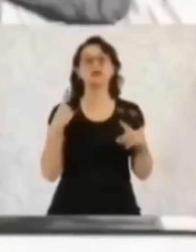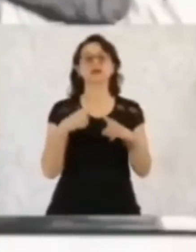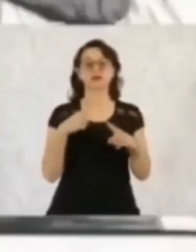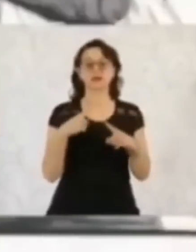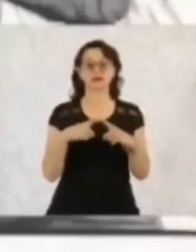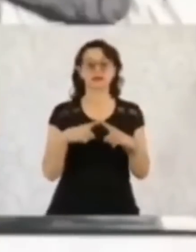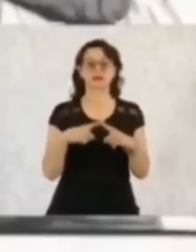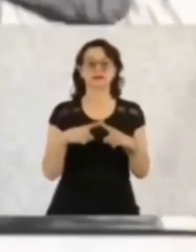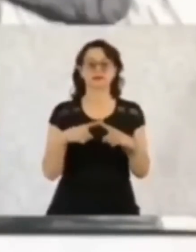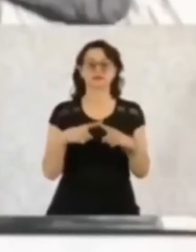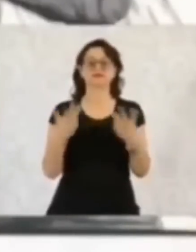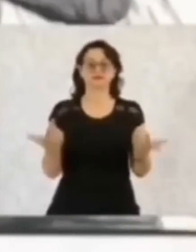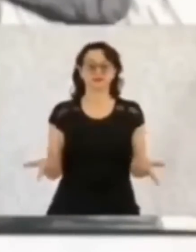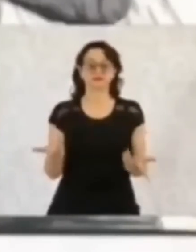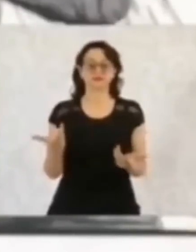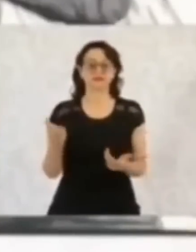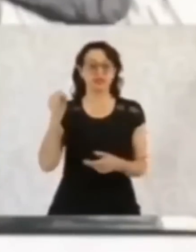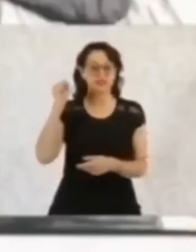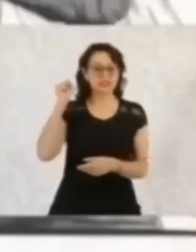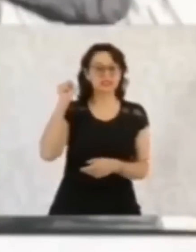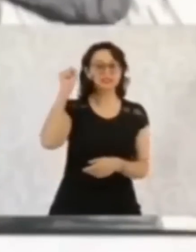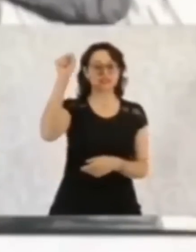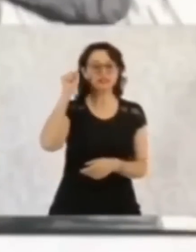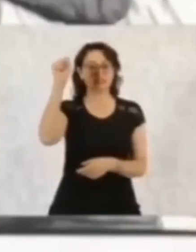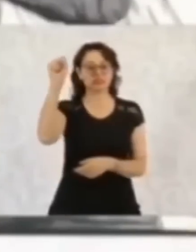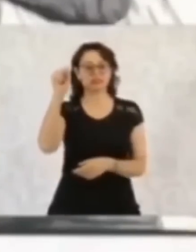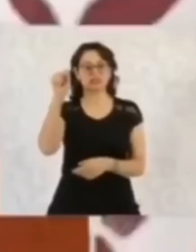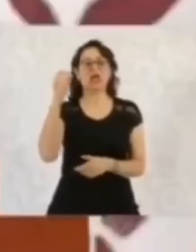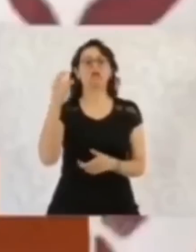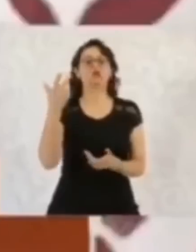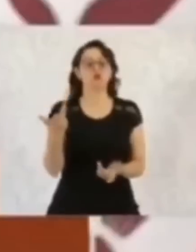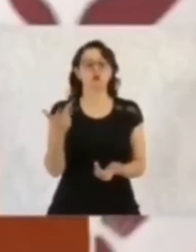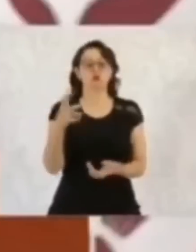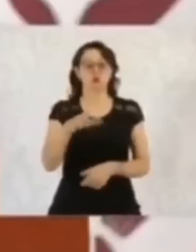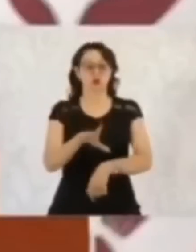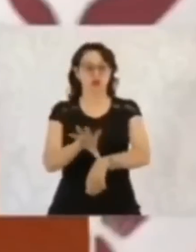Mexicano de Electricistas, que después fue castigado por Calderón.